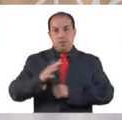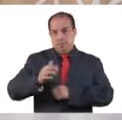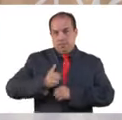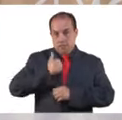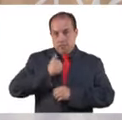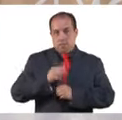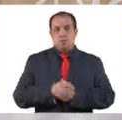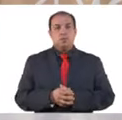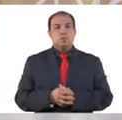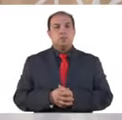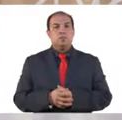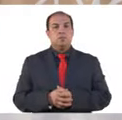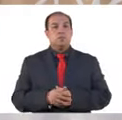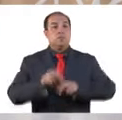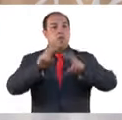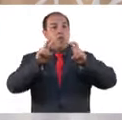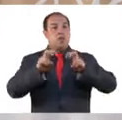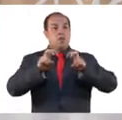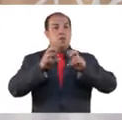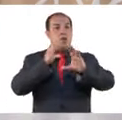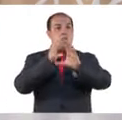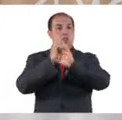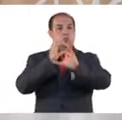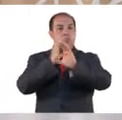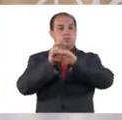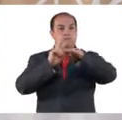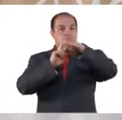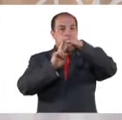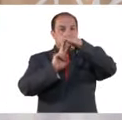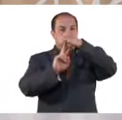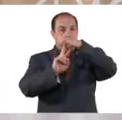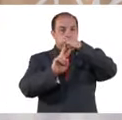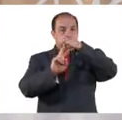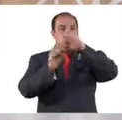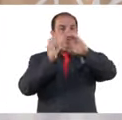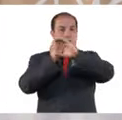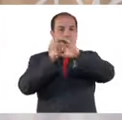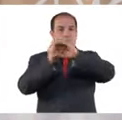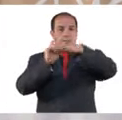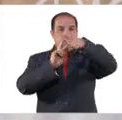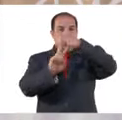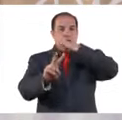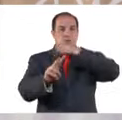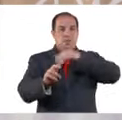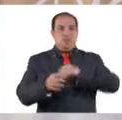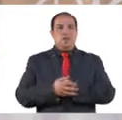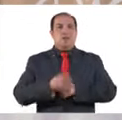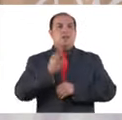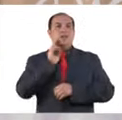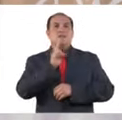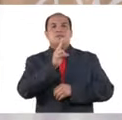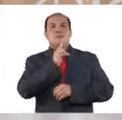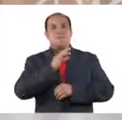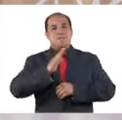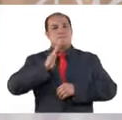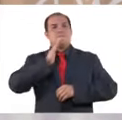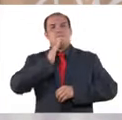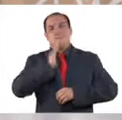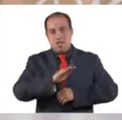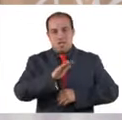aprovechando el tema este de los trolebuses. Pues claro que está mal la nota, pues no